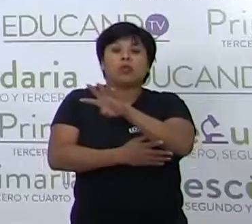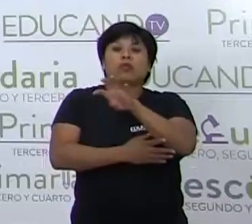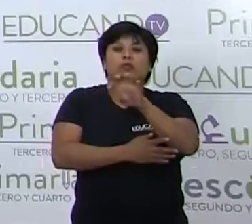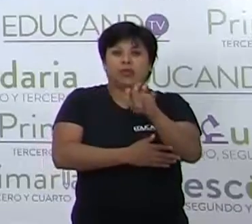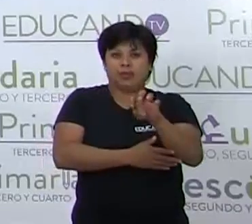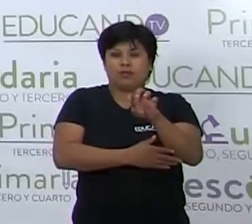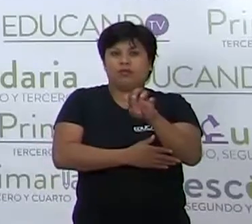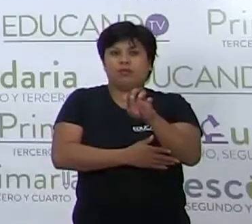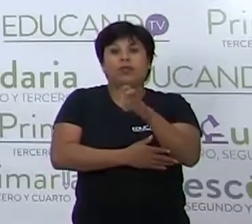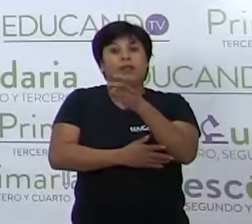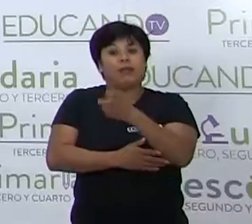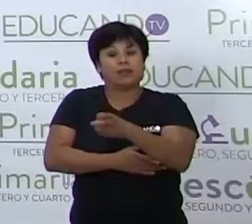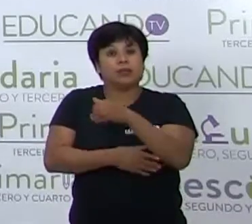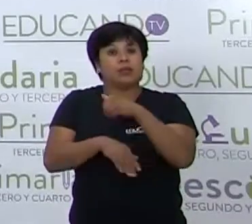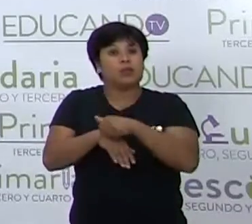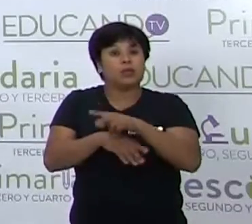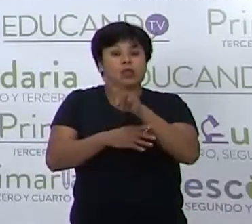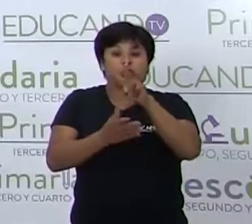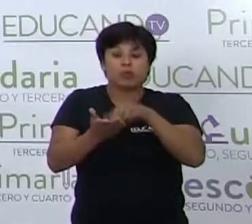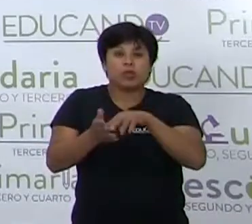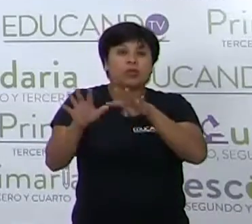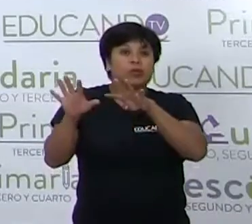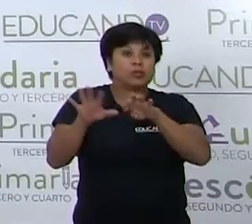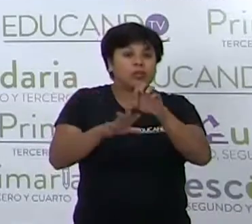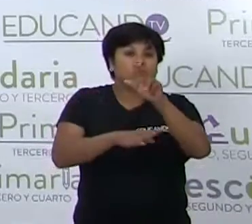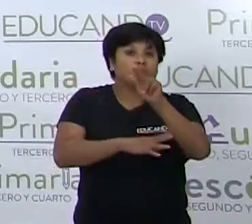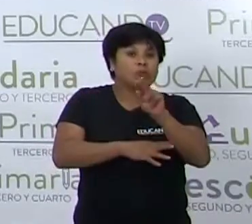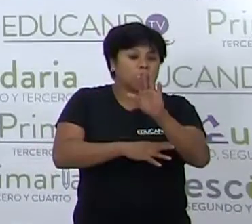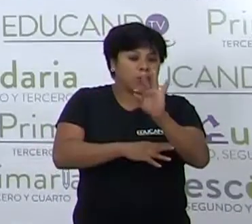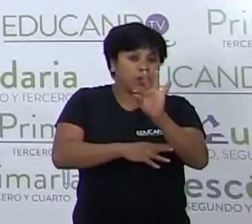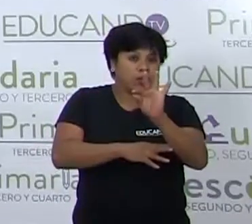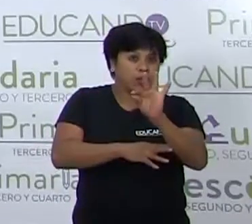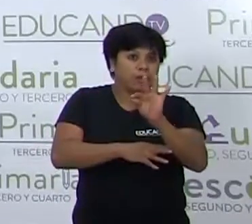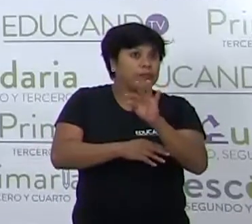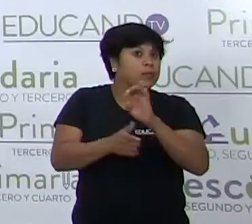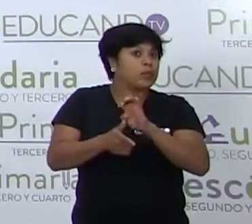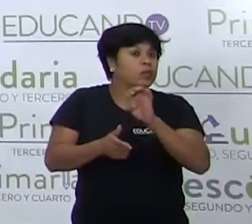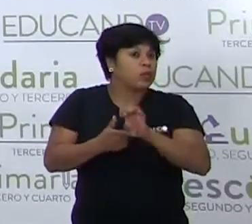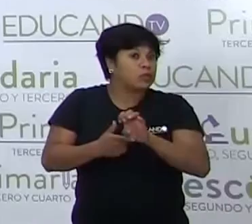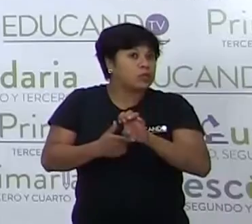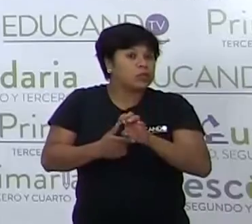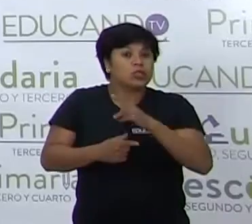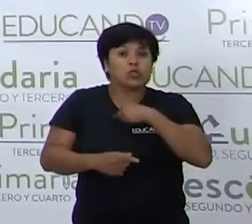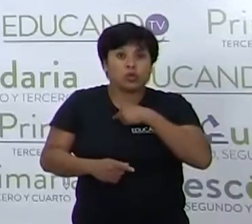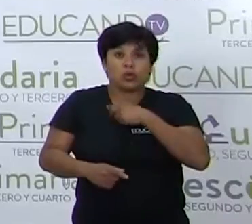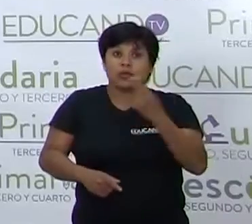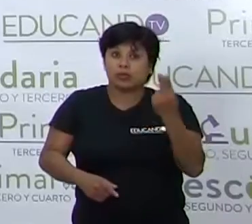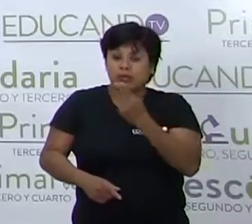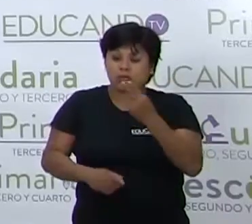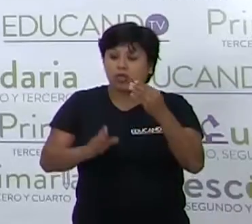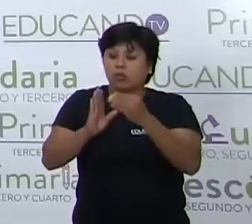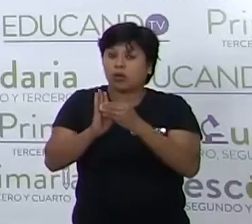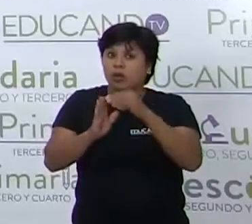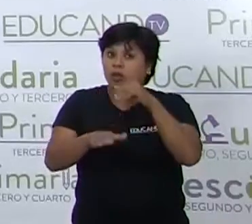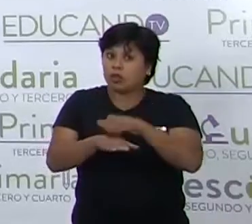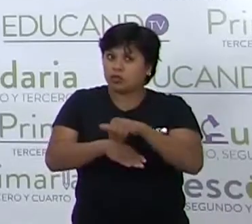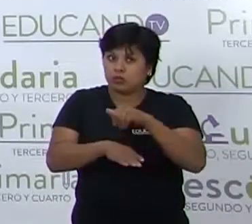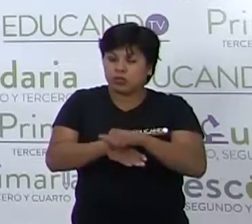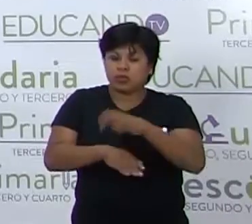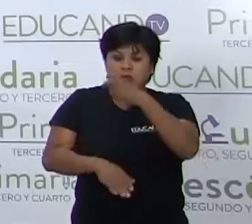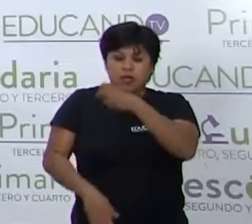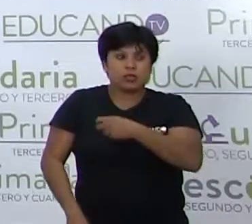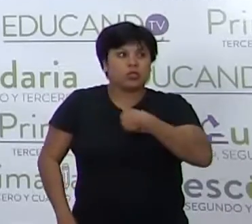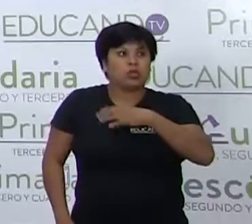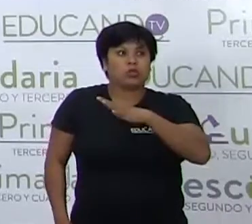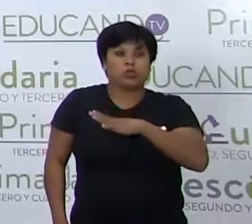2400 y tenemos el 2940. Entonces yo necesito ubicar ciertos números que aquí los